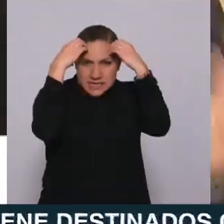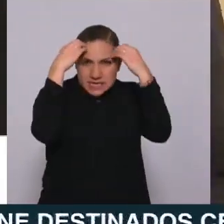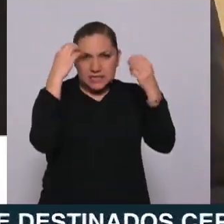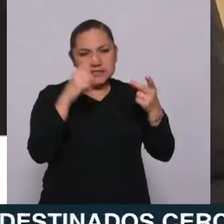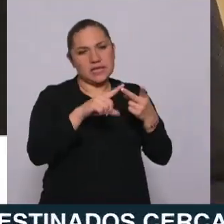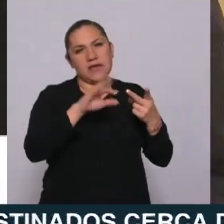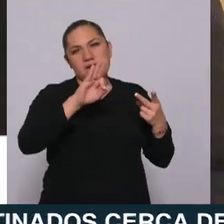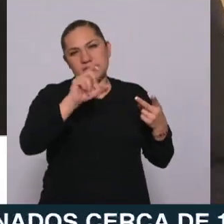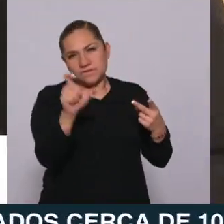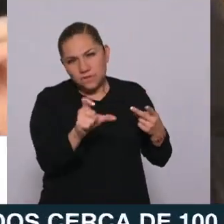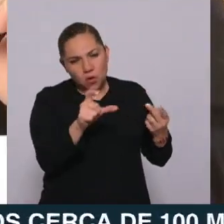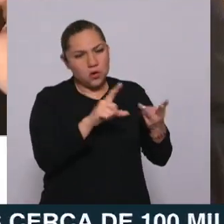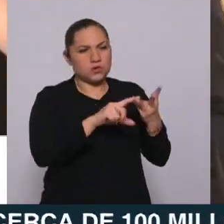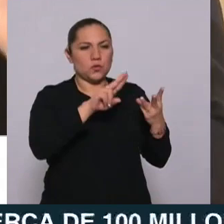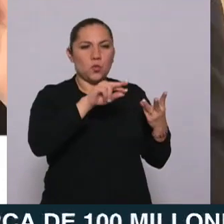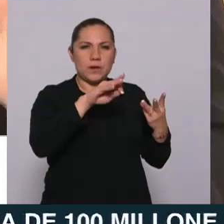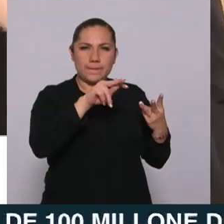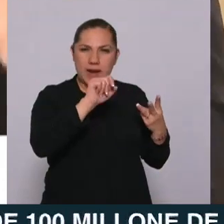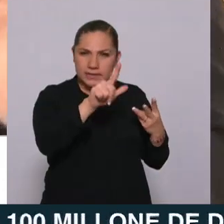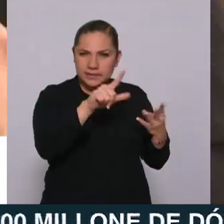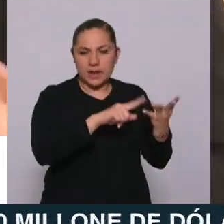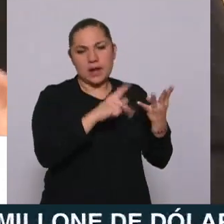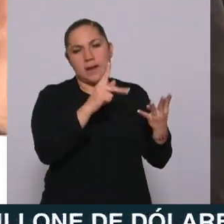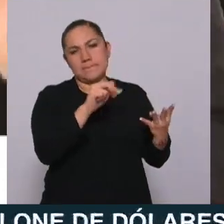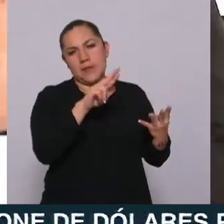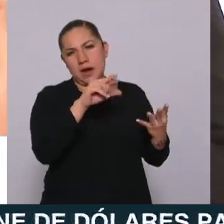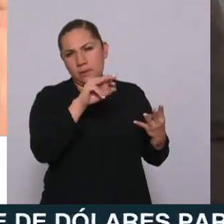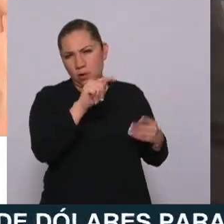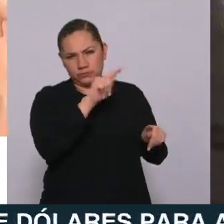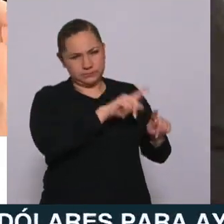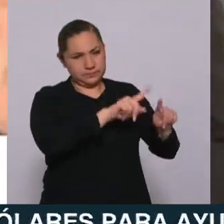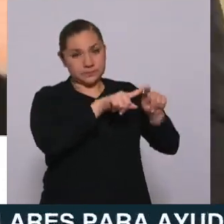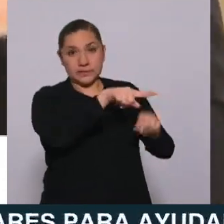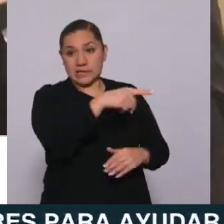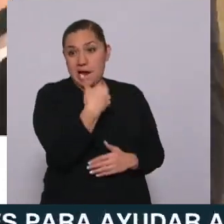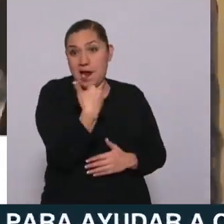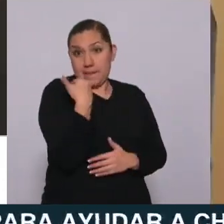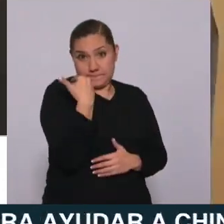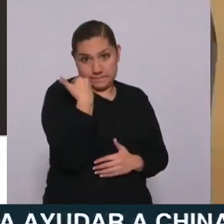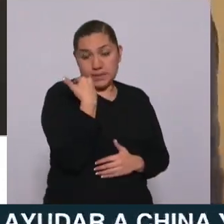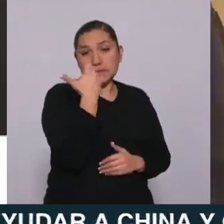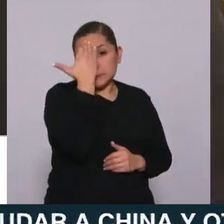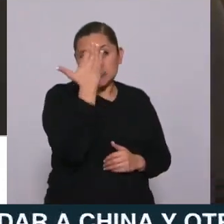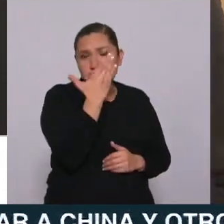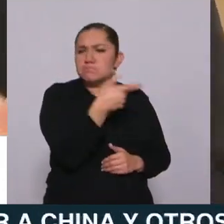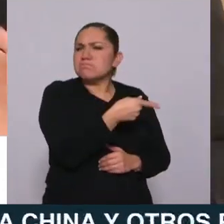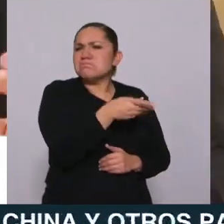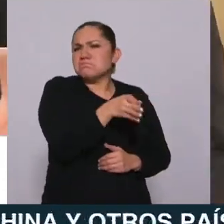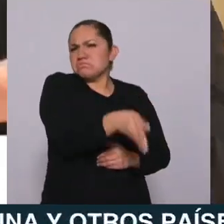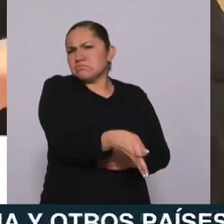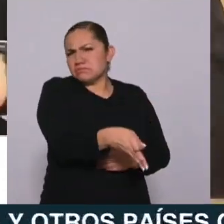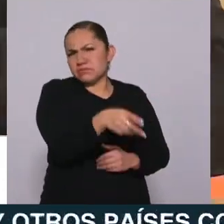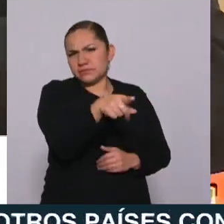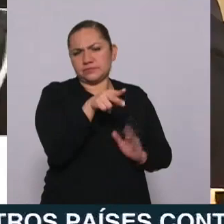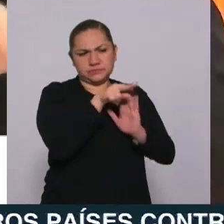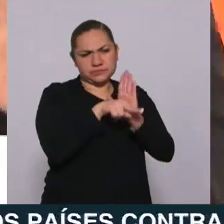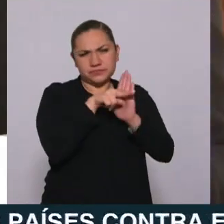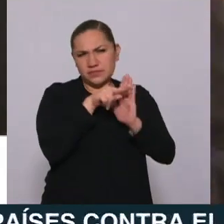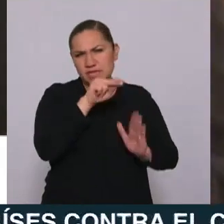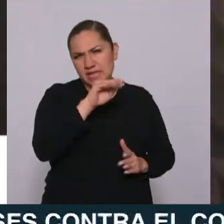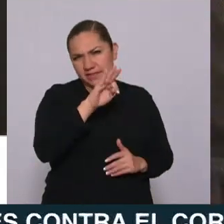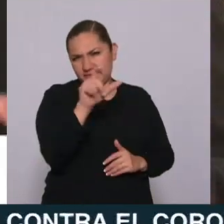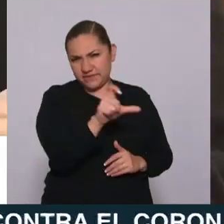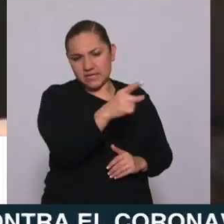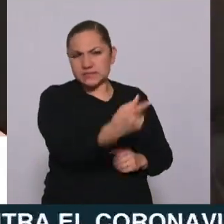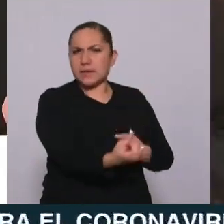Disney, Universal. Recién el año pasado aceptaron a Netflix como socio. Es decir, que no es que la industria está completamente